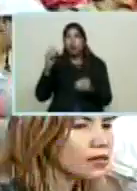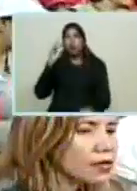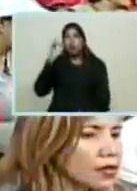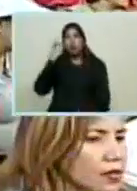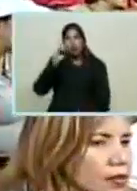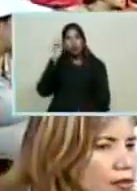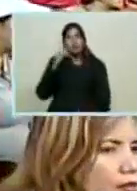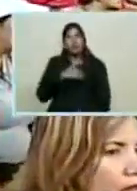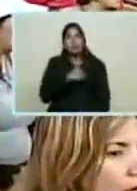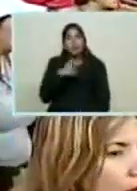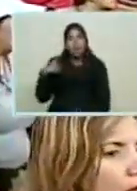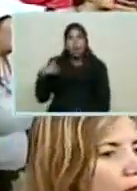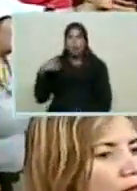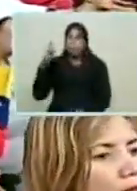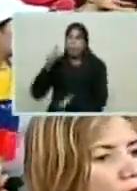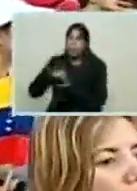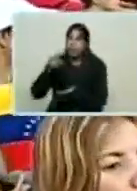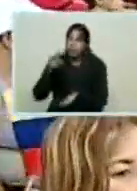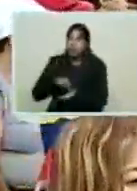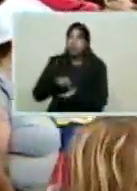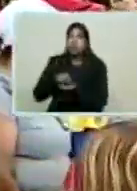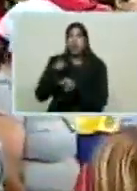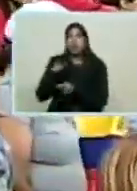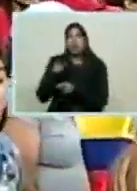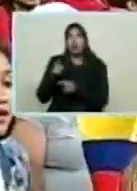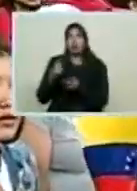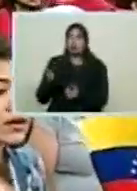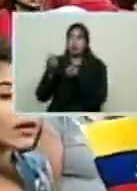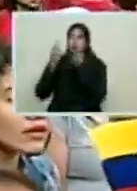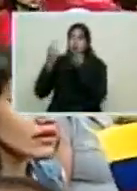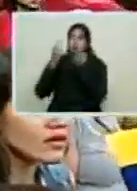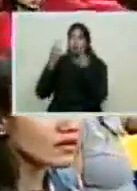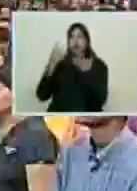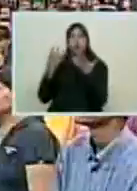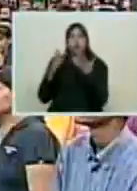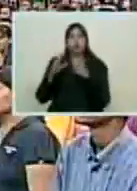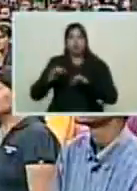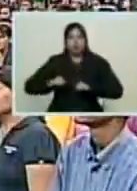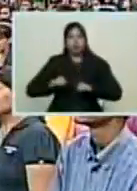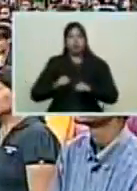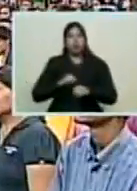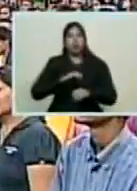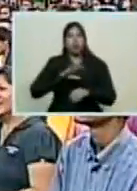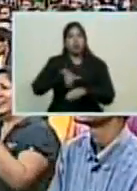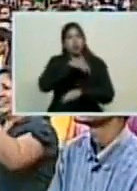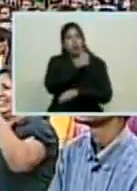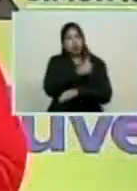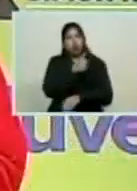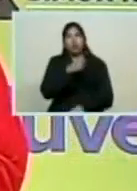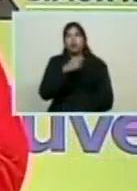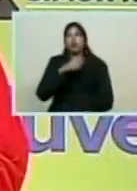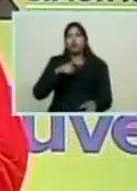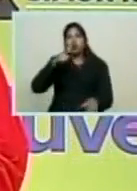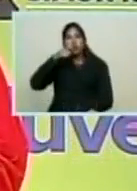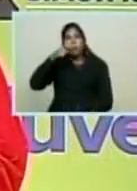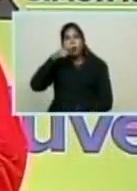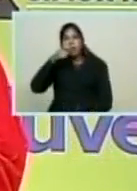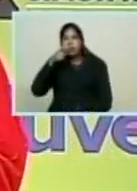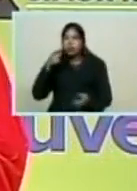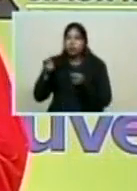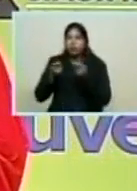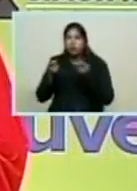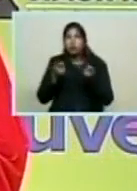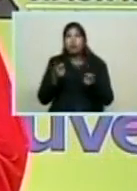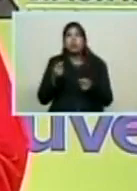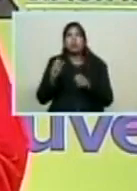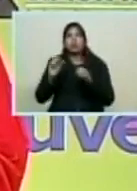docentes que deseen participar en la formación de directoras y directoras, supervisoras y supervisores a partir